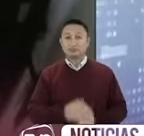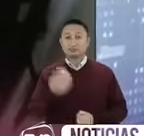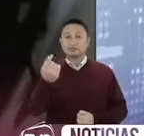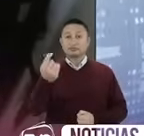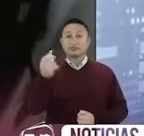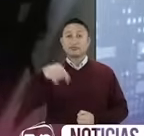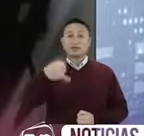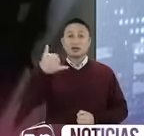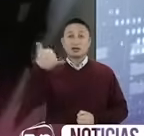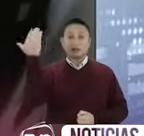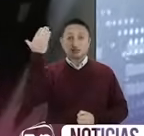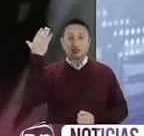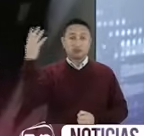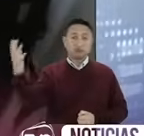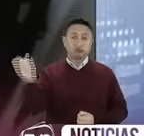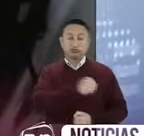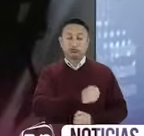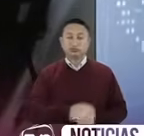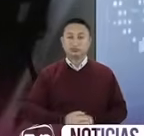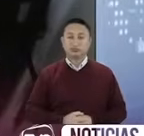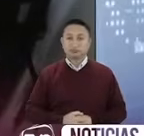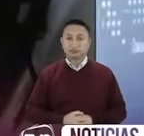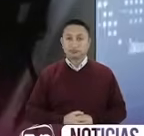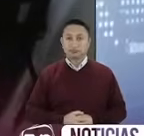televisor. Aquí está la plata.